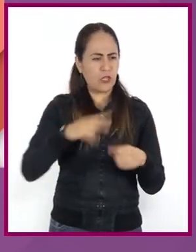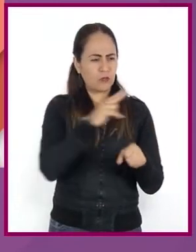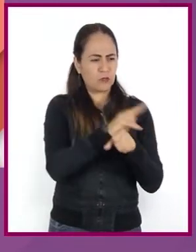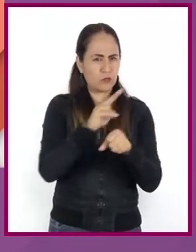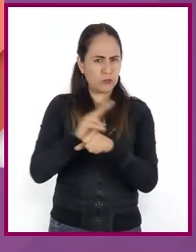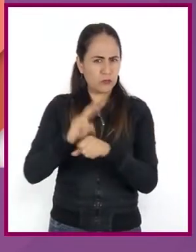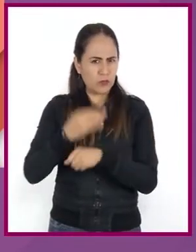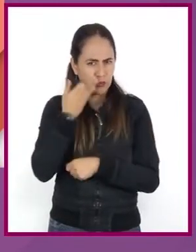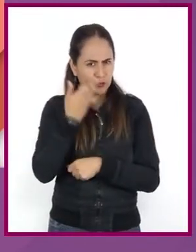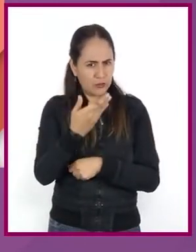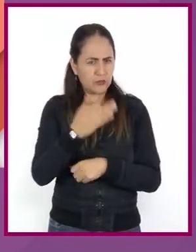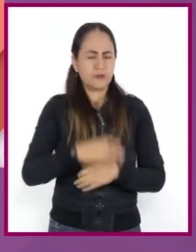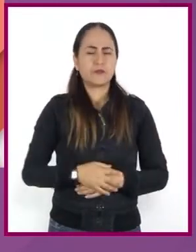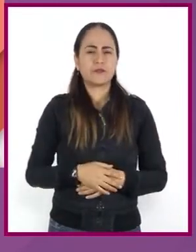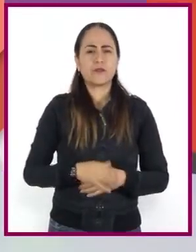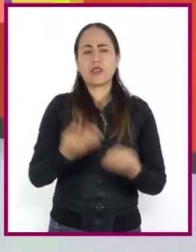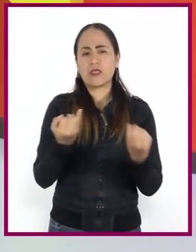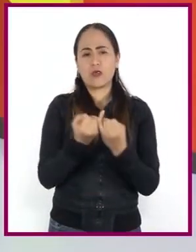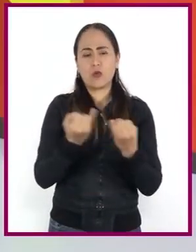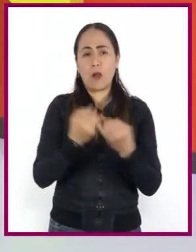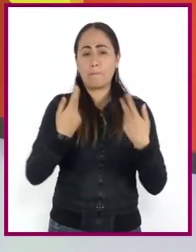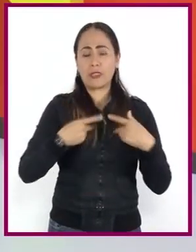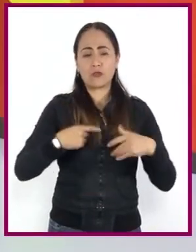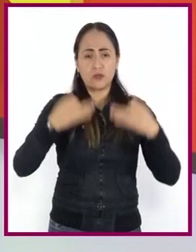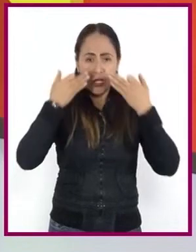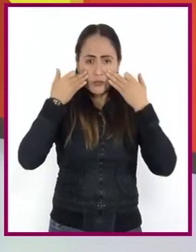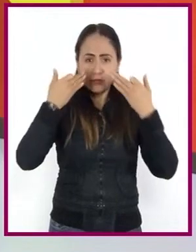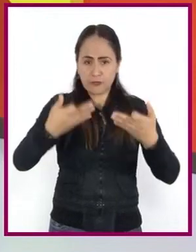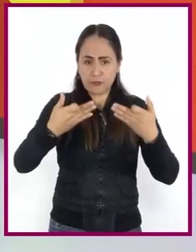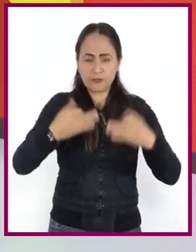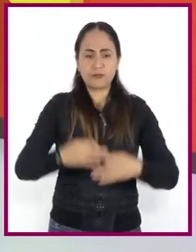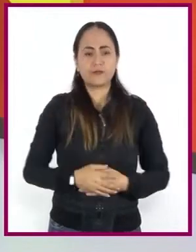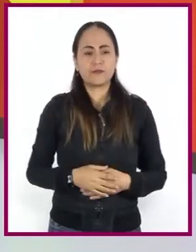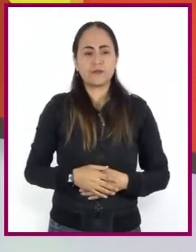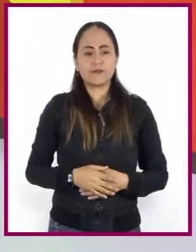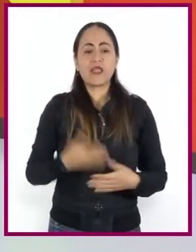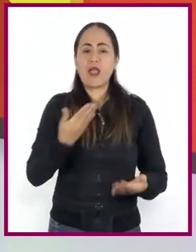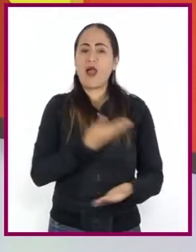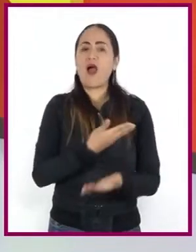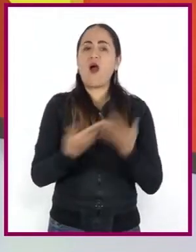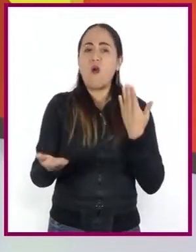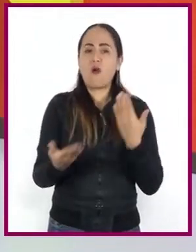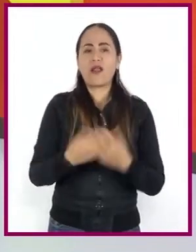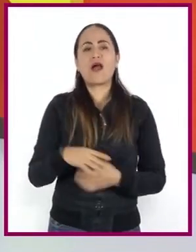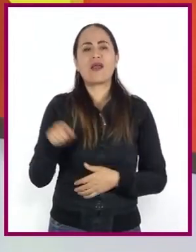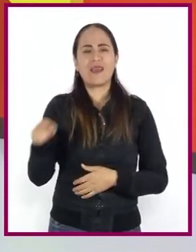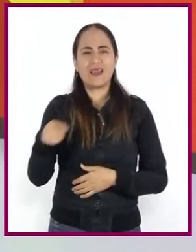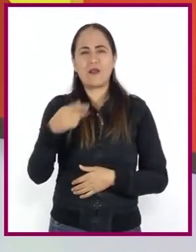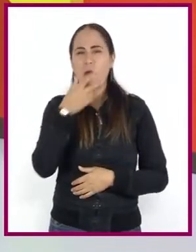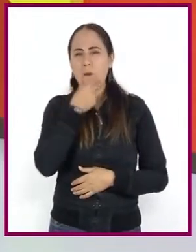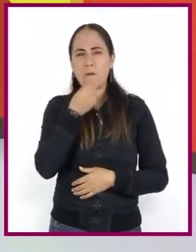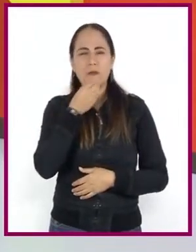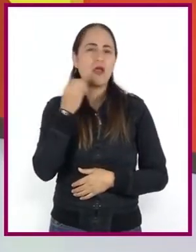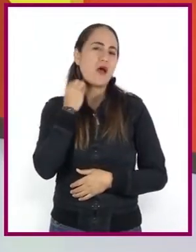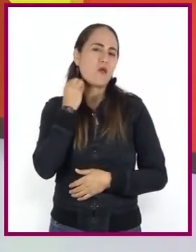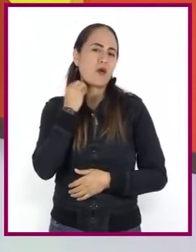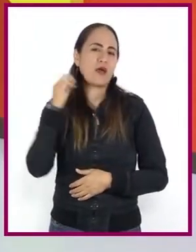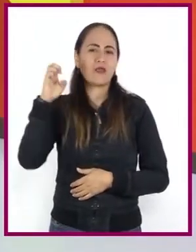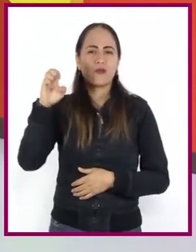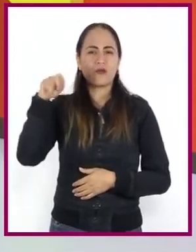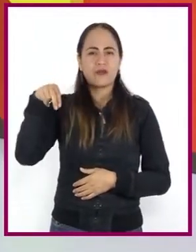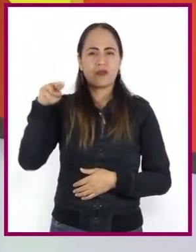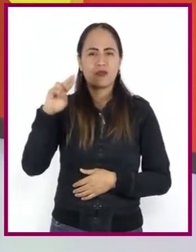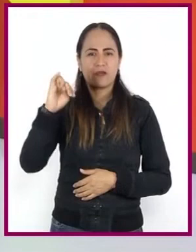casos, los testigos. Ahora veamos qué nos dice el abogado Enrique Aguilar acerca